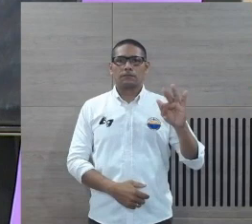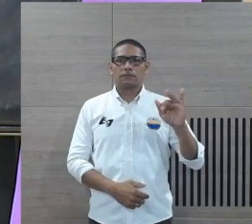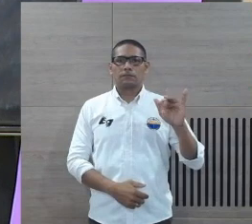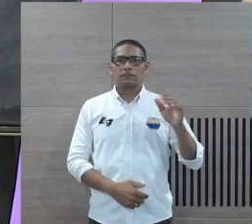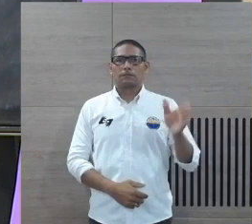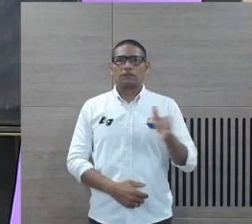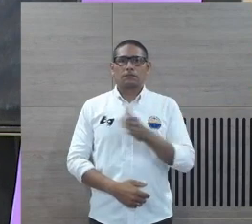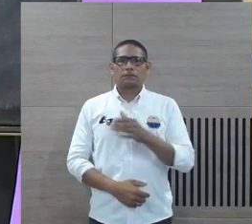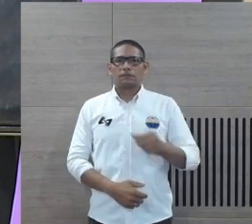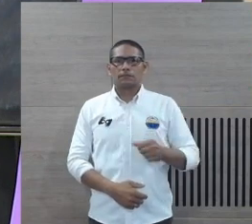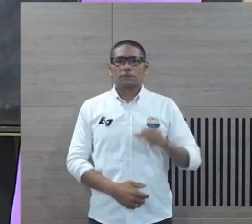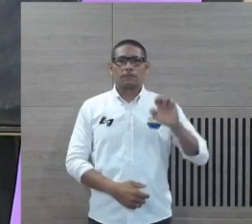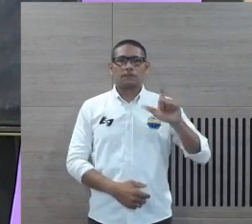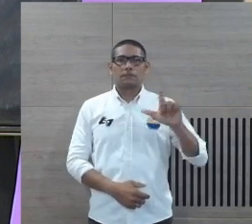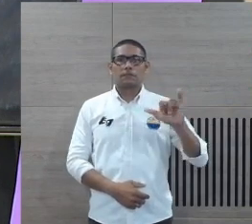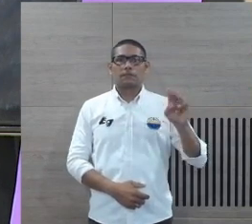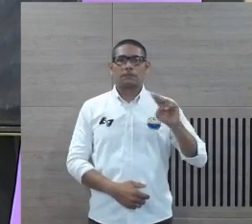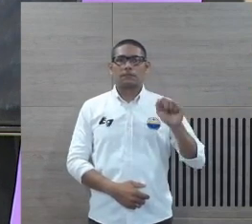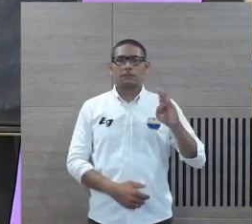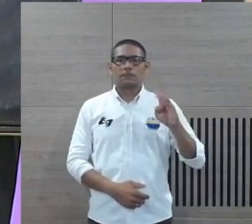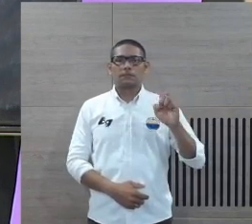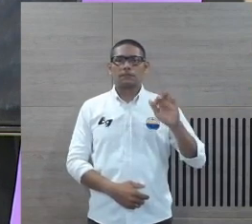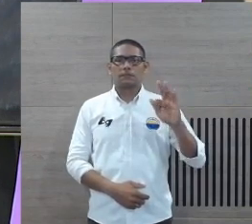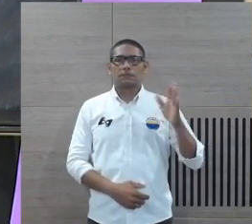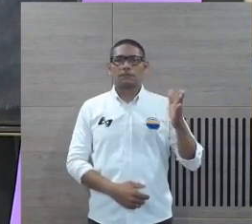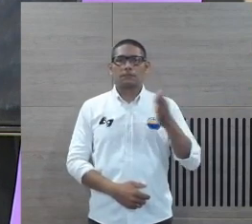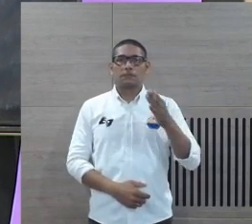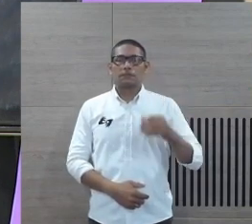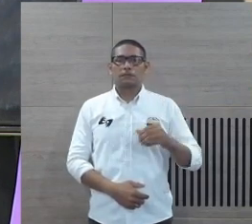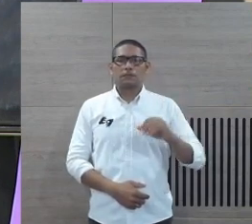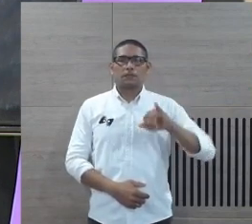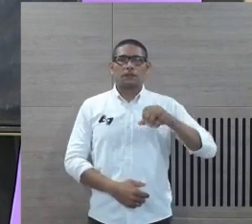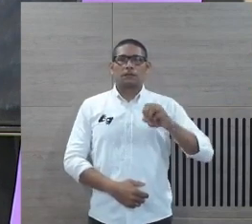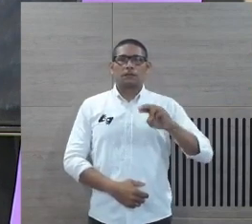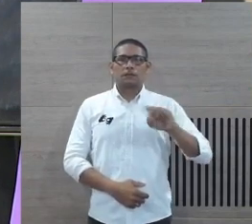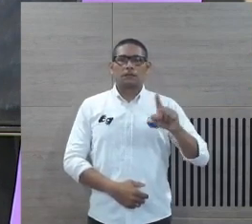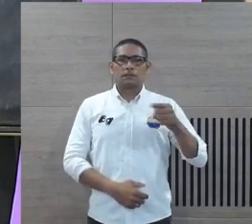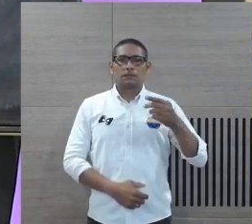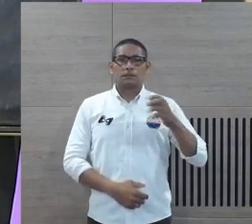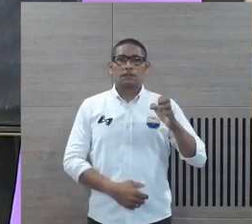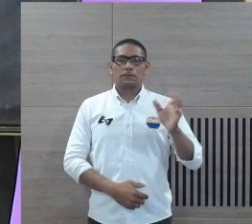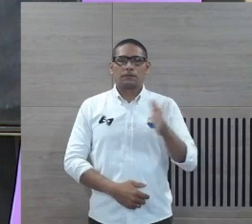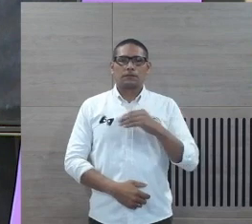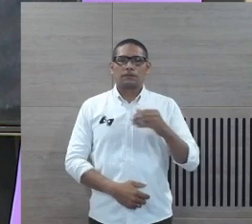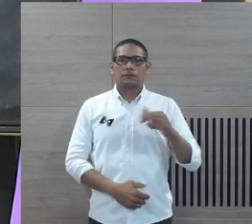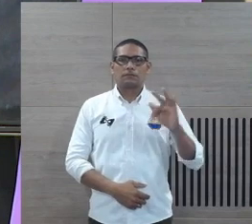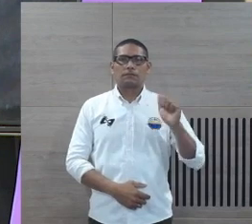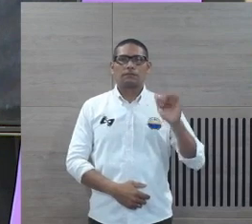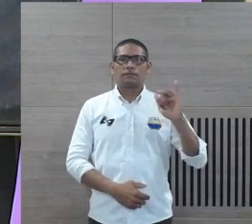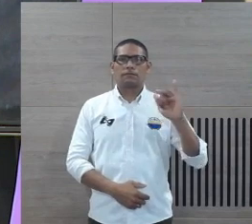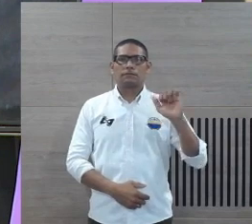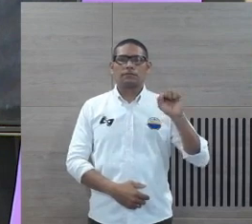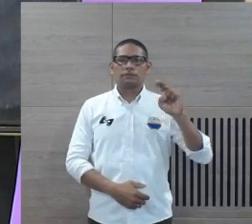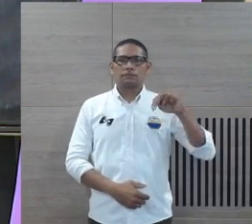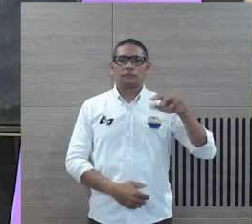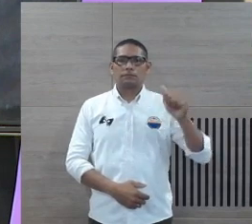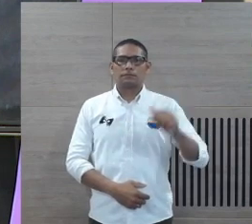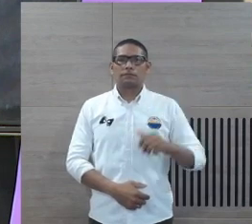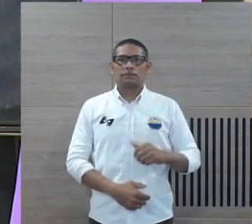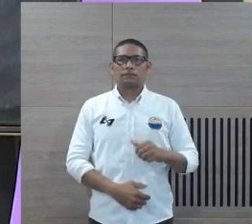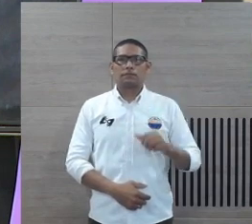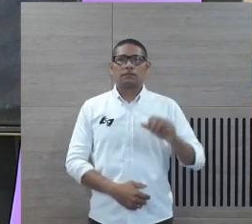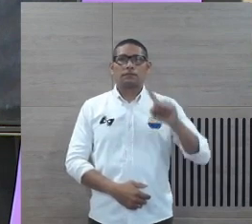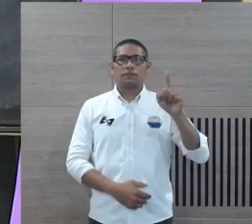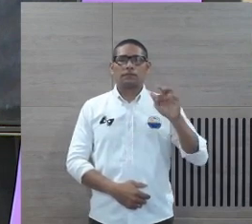Fernández. Jorge Luis Miranda Rojas. Tatiana Fernanda Vargas Quintero. Estefanis Pérez Cordero. Daniela